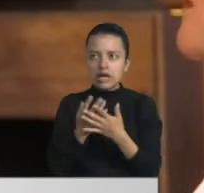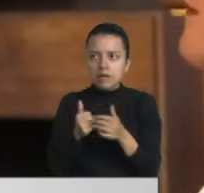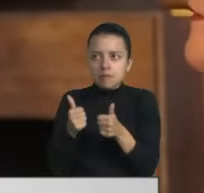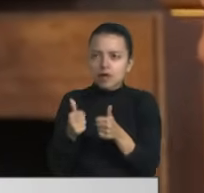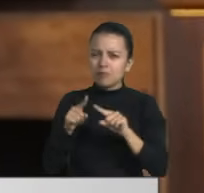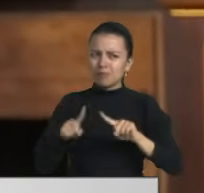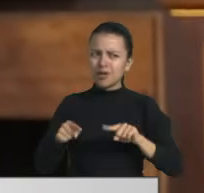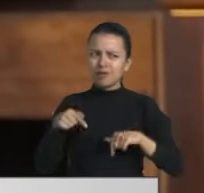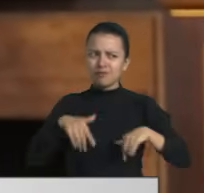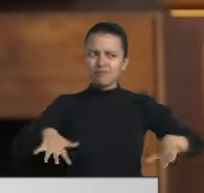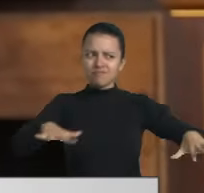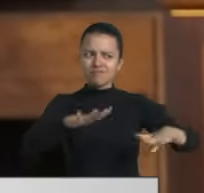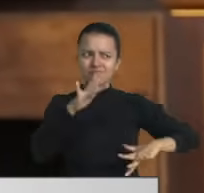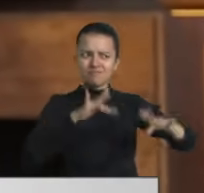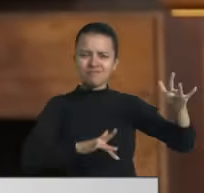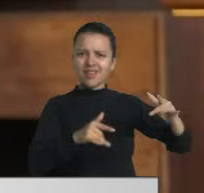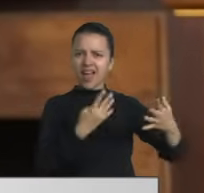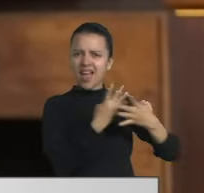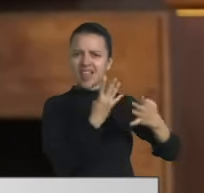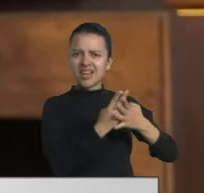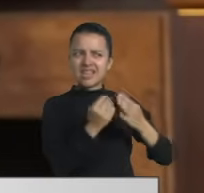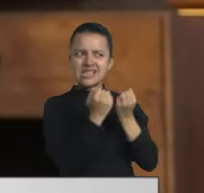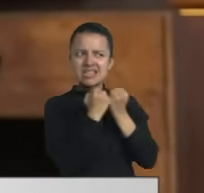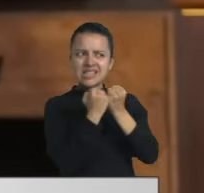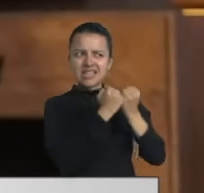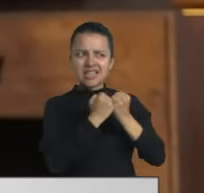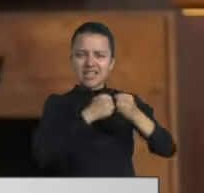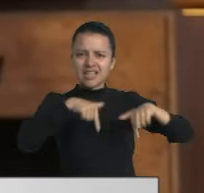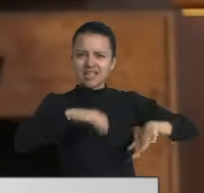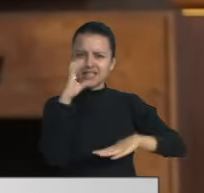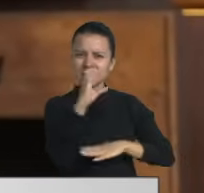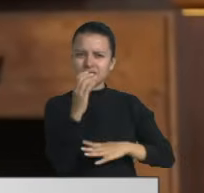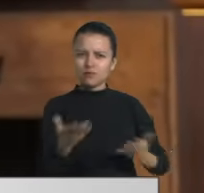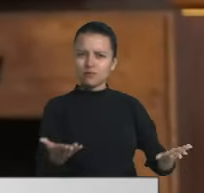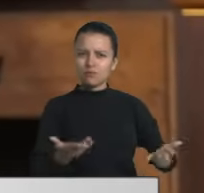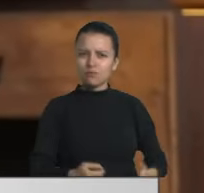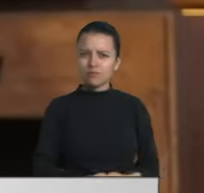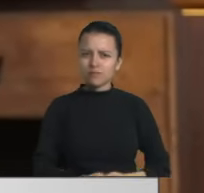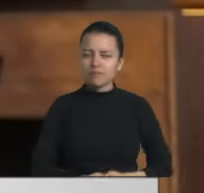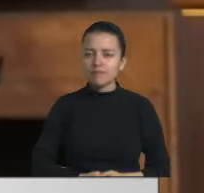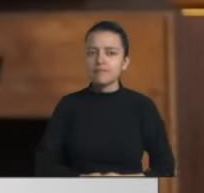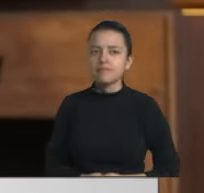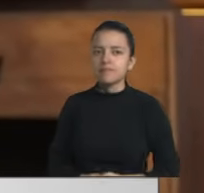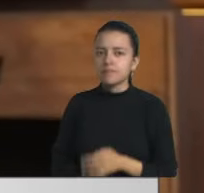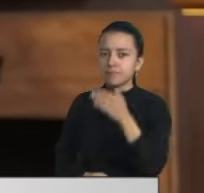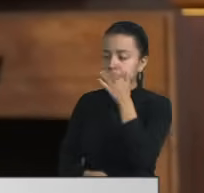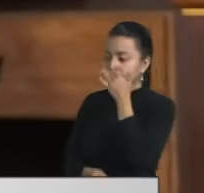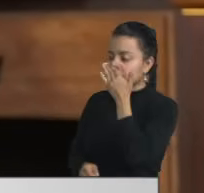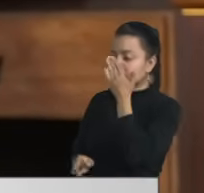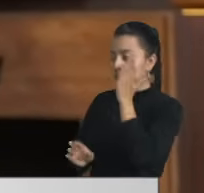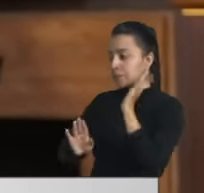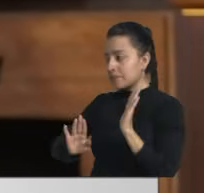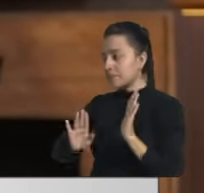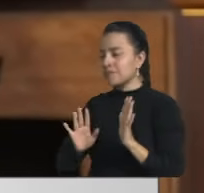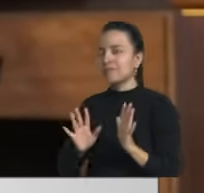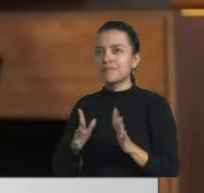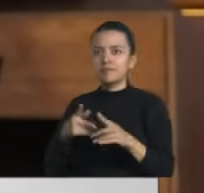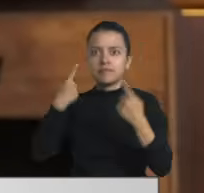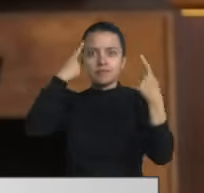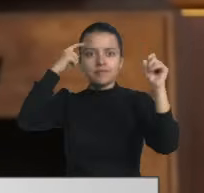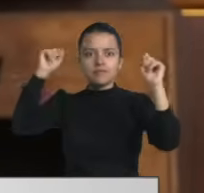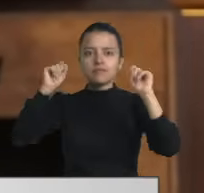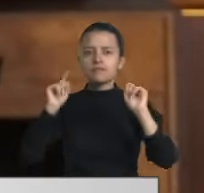meter? Digamos que desde que nos estemos moviendo en este rango de números, no es una situación dramática